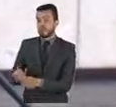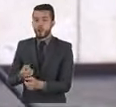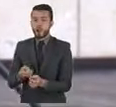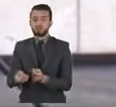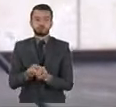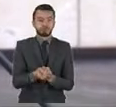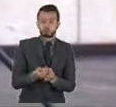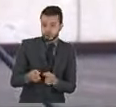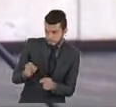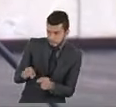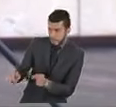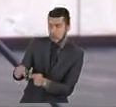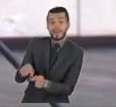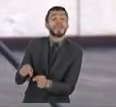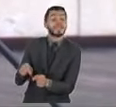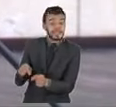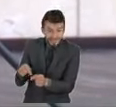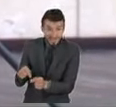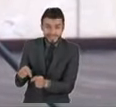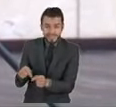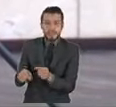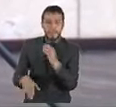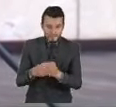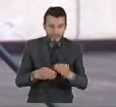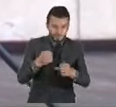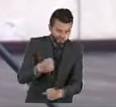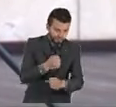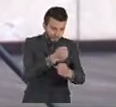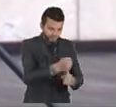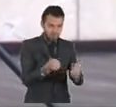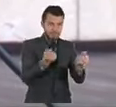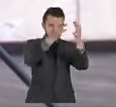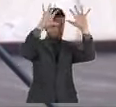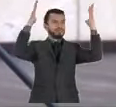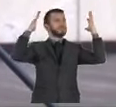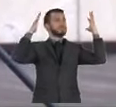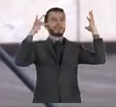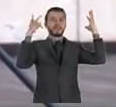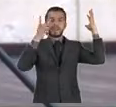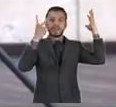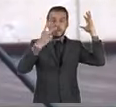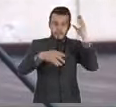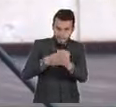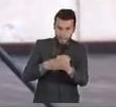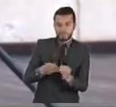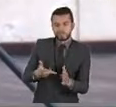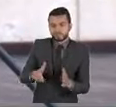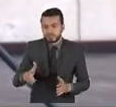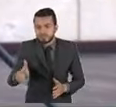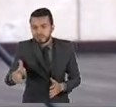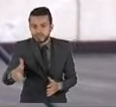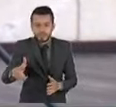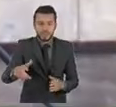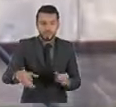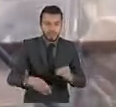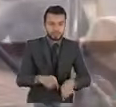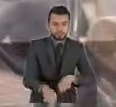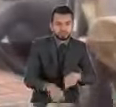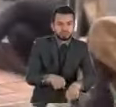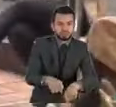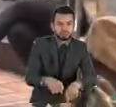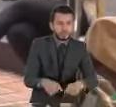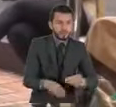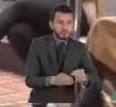Estamos comprometidos con el reverdecimiento de la ciudad, con encontrar más espacio para los árboles, para el